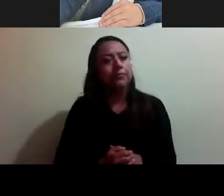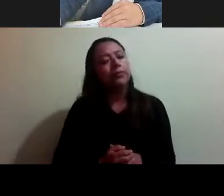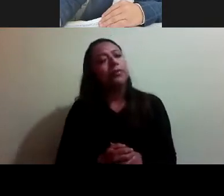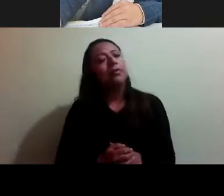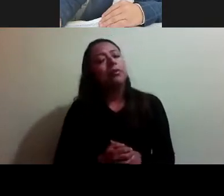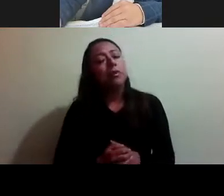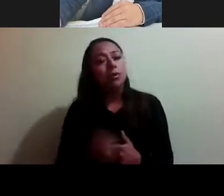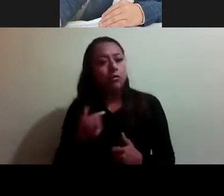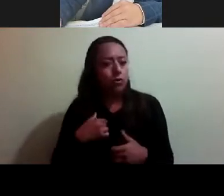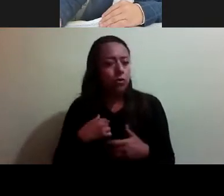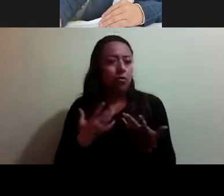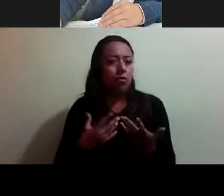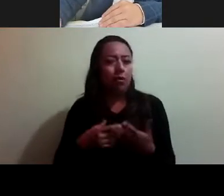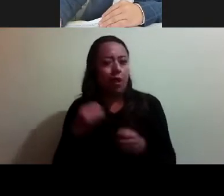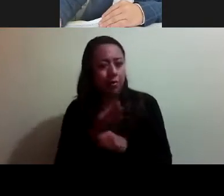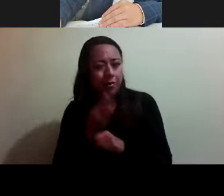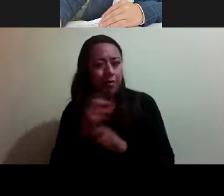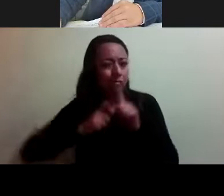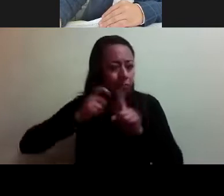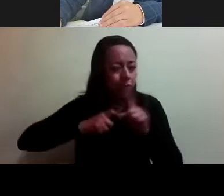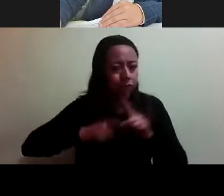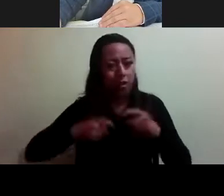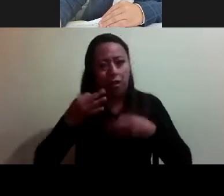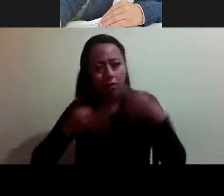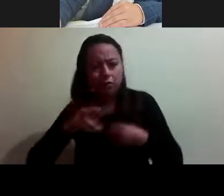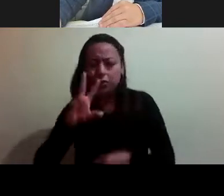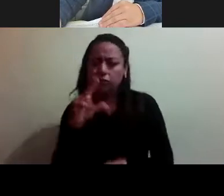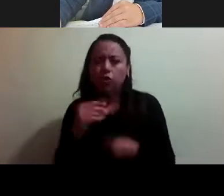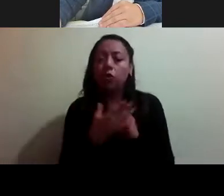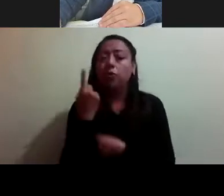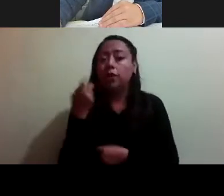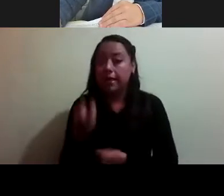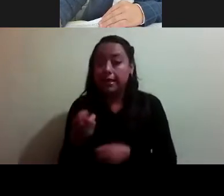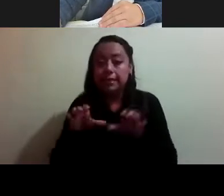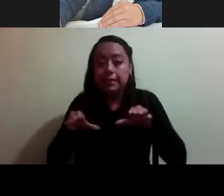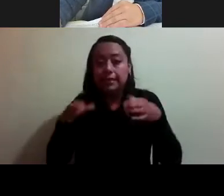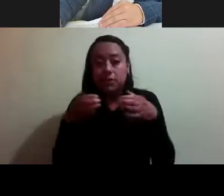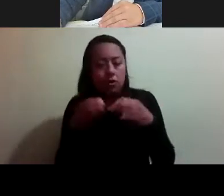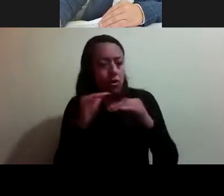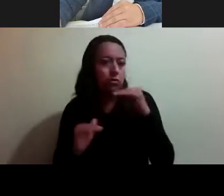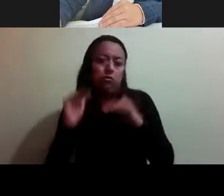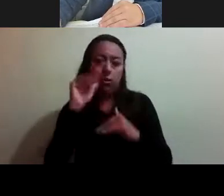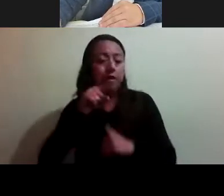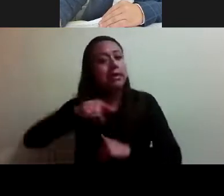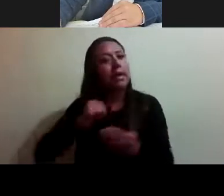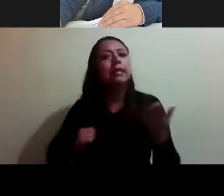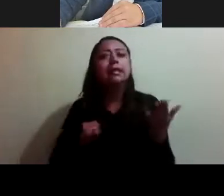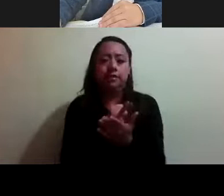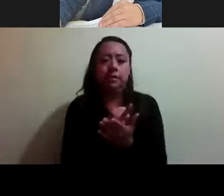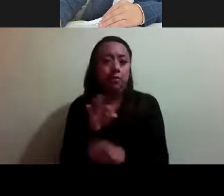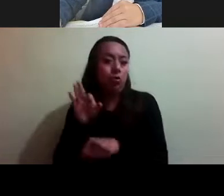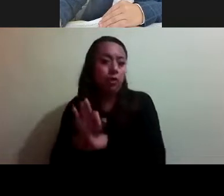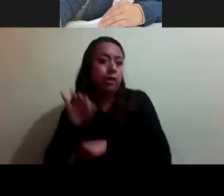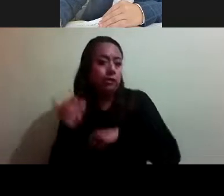pues al final de cuentas este Congreso es soberano y puede decidir si protege o no a sus trabajadores. Una cosa es el techo que nos